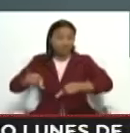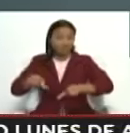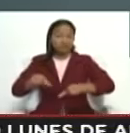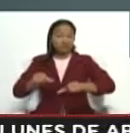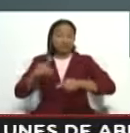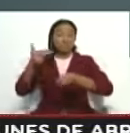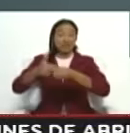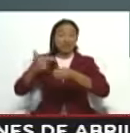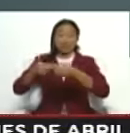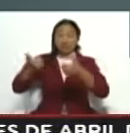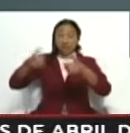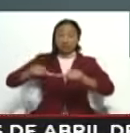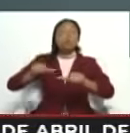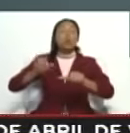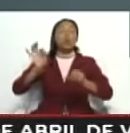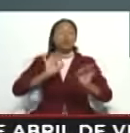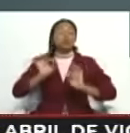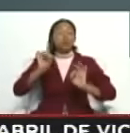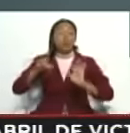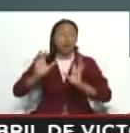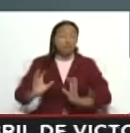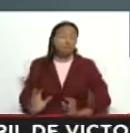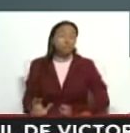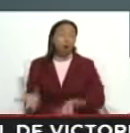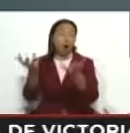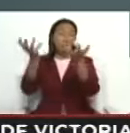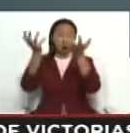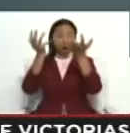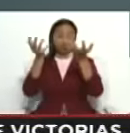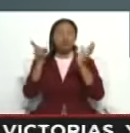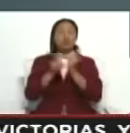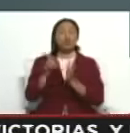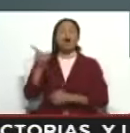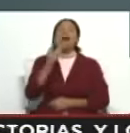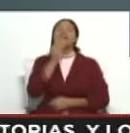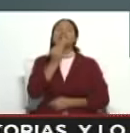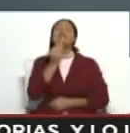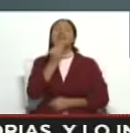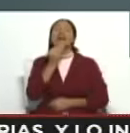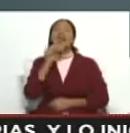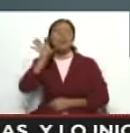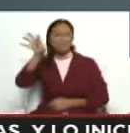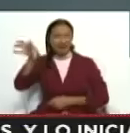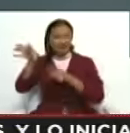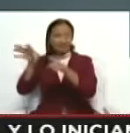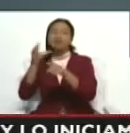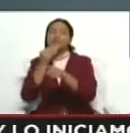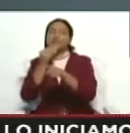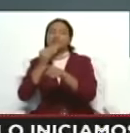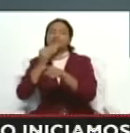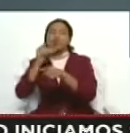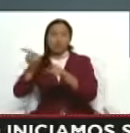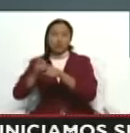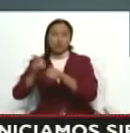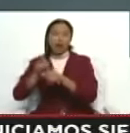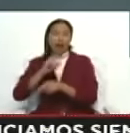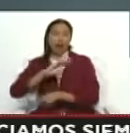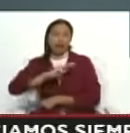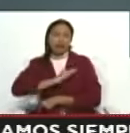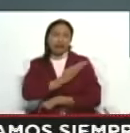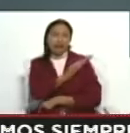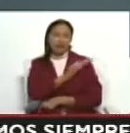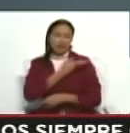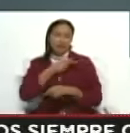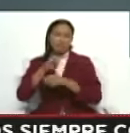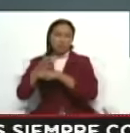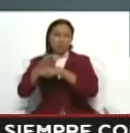sin duda, algo así parecido a lo que ha hecho Israel en Gaza, tierra arrasada para la